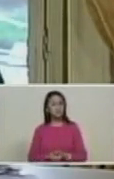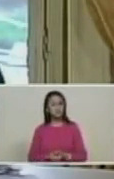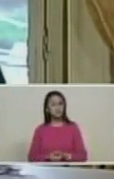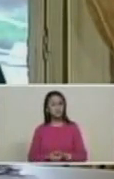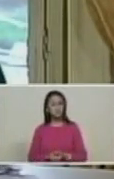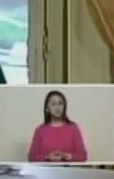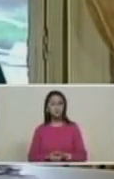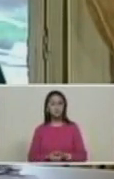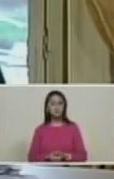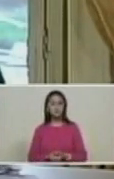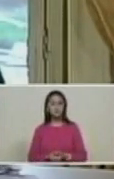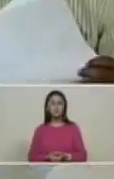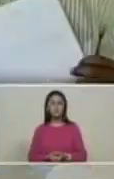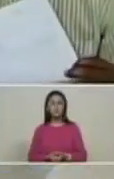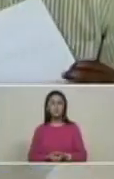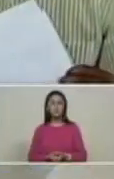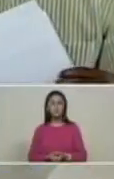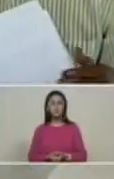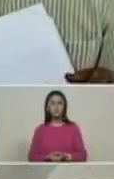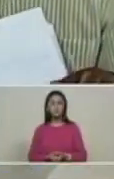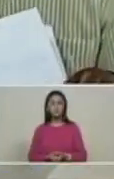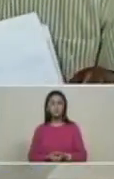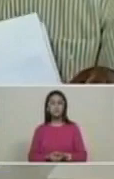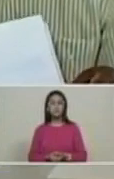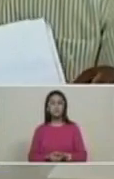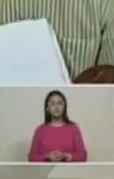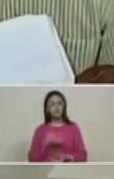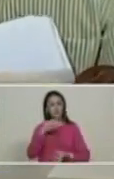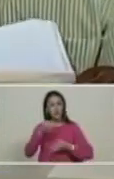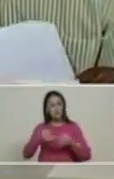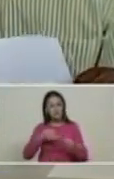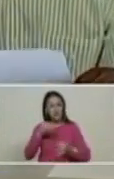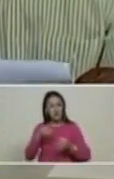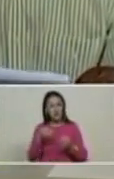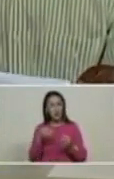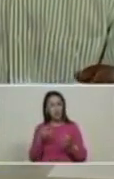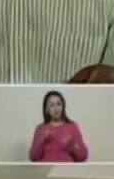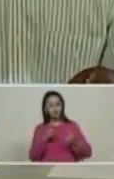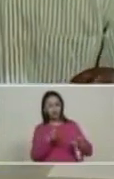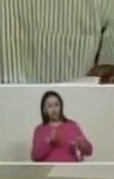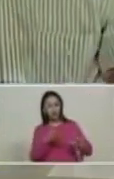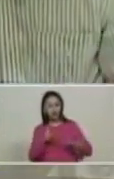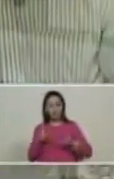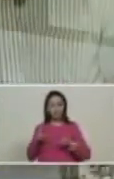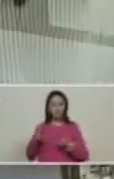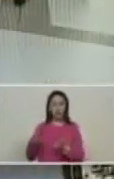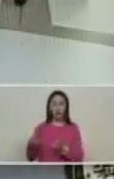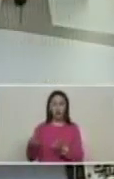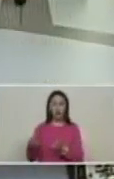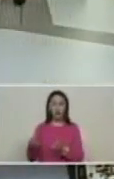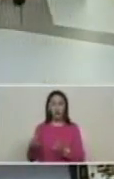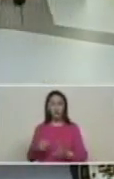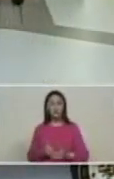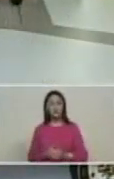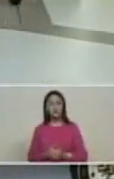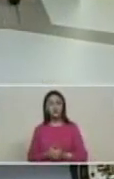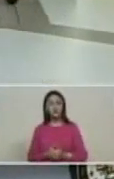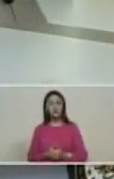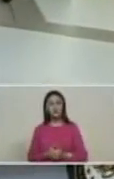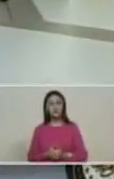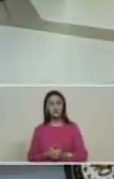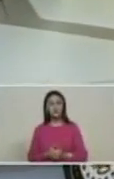Roa, compañeros ministros, es el recorte, le mete la tijera, tijera a fondo le